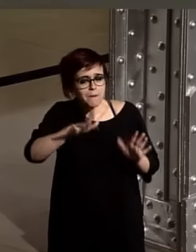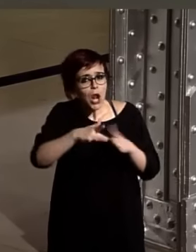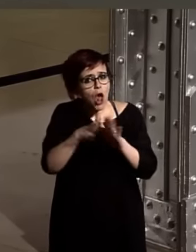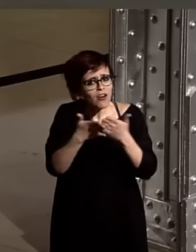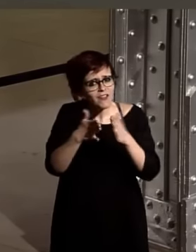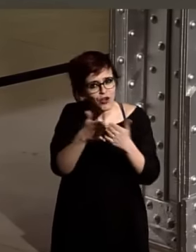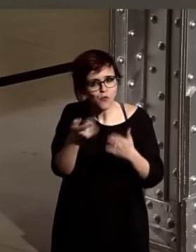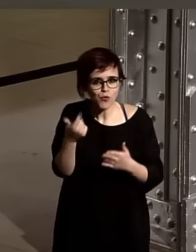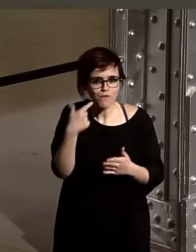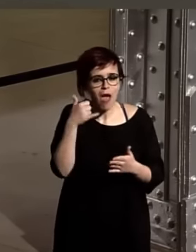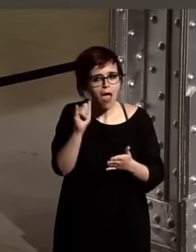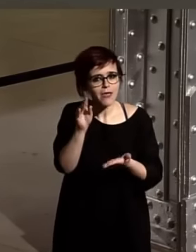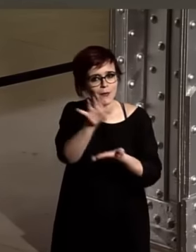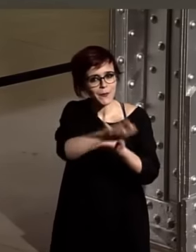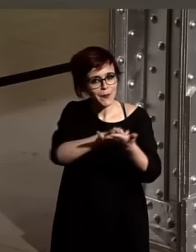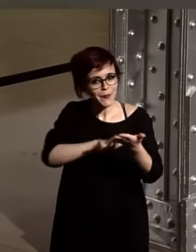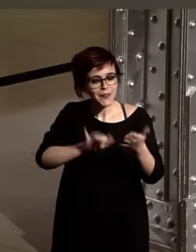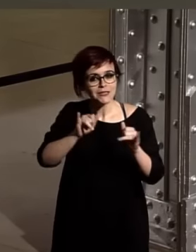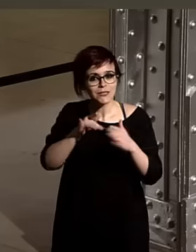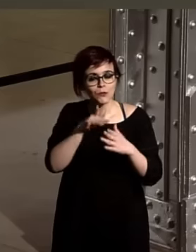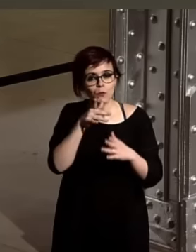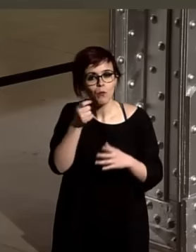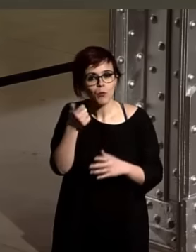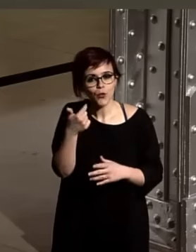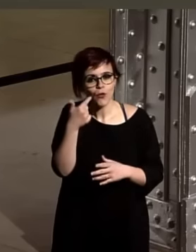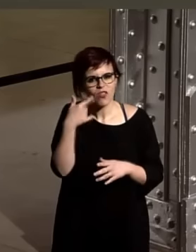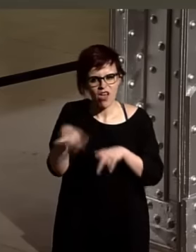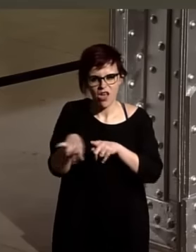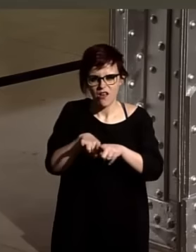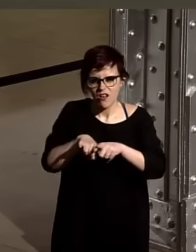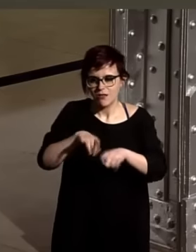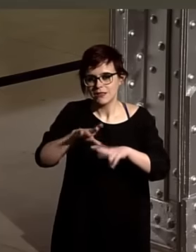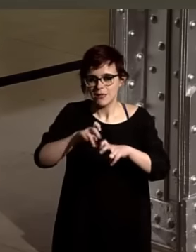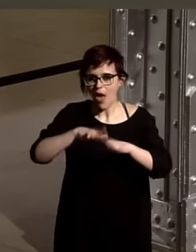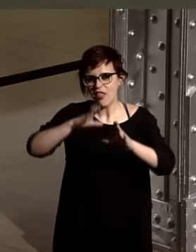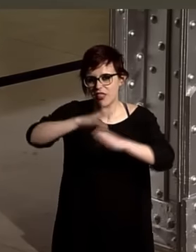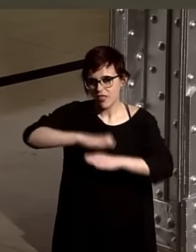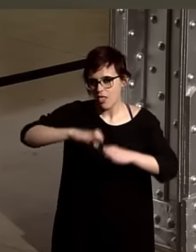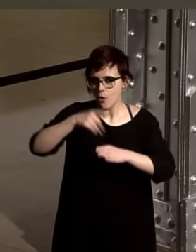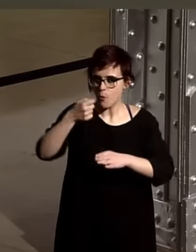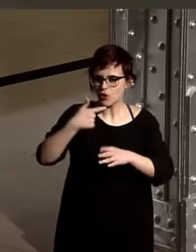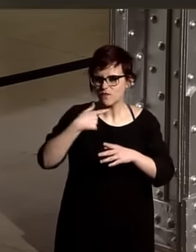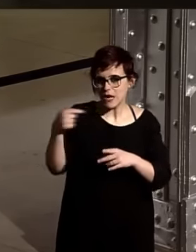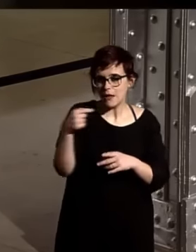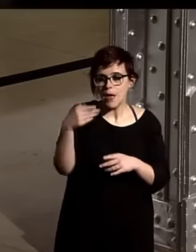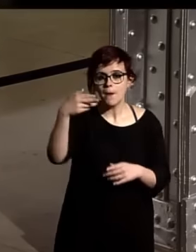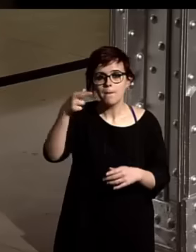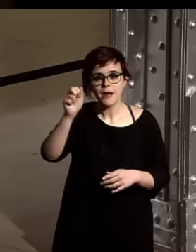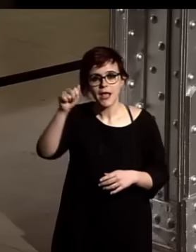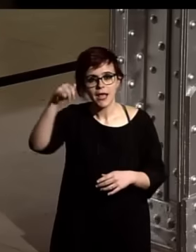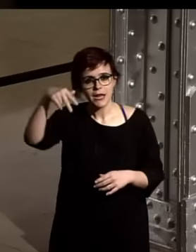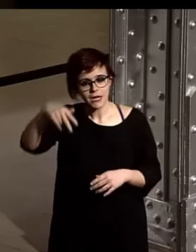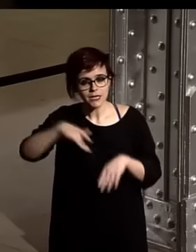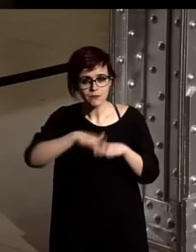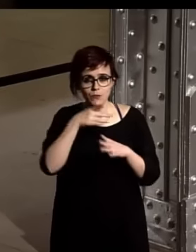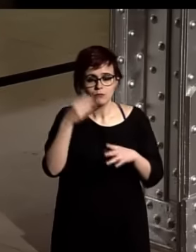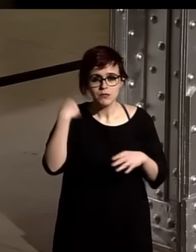hago una crítica no en esa intención de hacer un poco de crítica también dentro de la propia ciencia no al Brain que es el